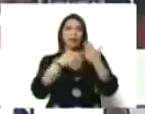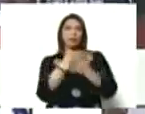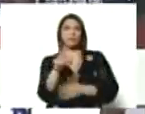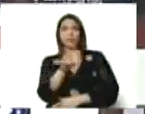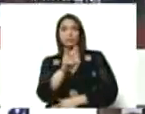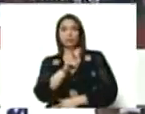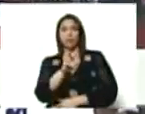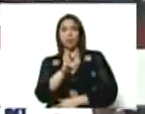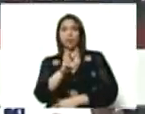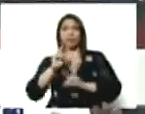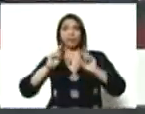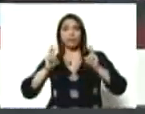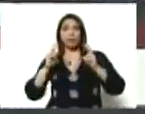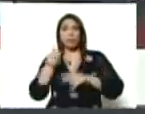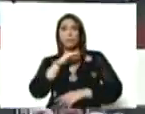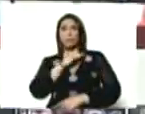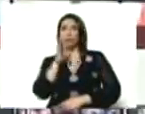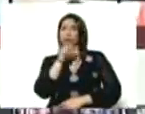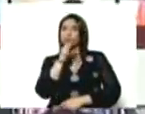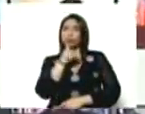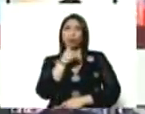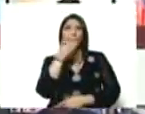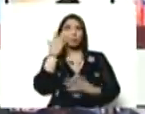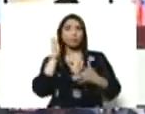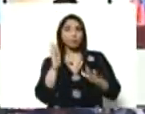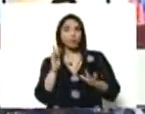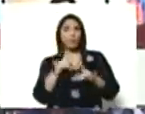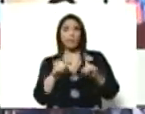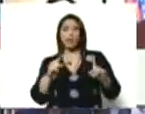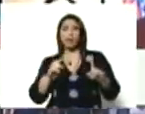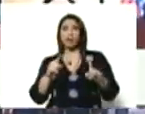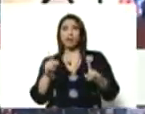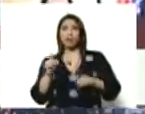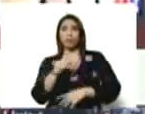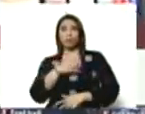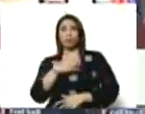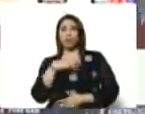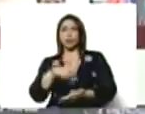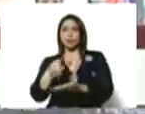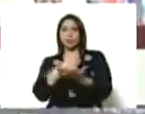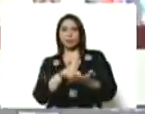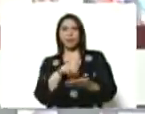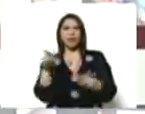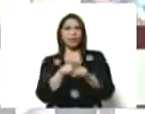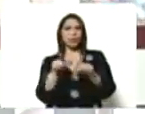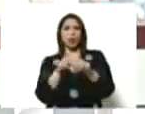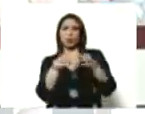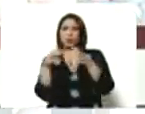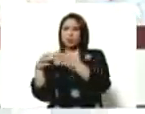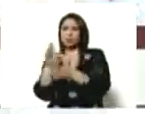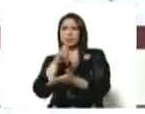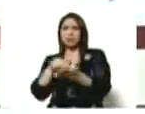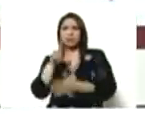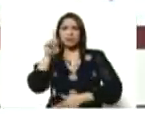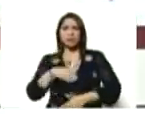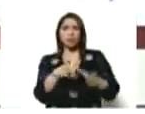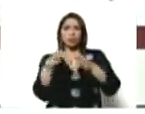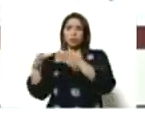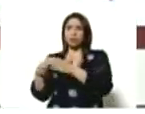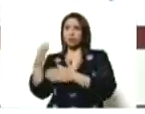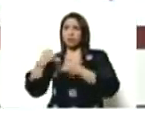pandemia, no haya excusa para que puedan participar. Igual a las organizaciones nacionales, las organizaciones con fines